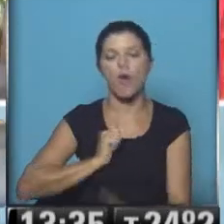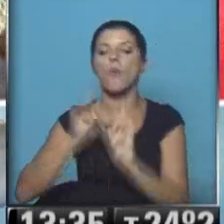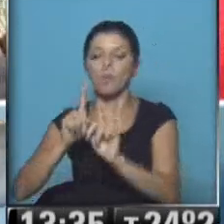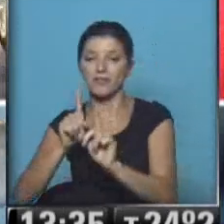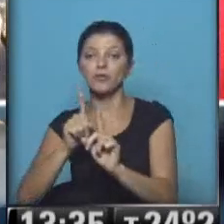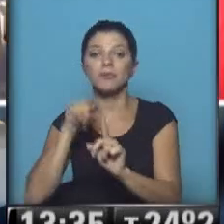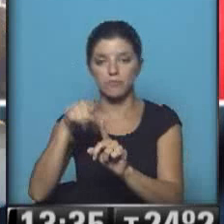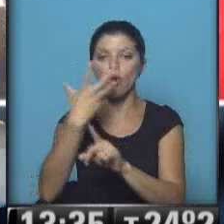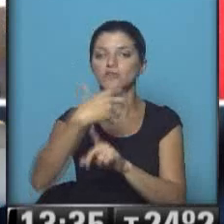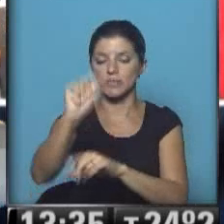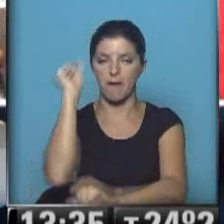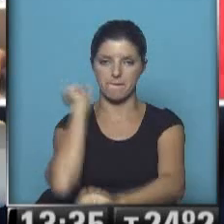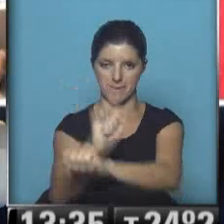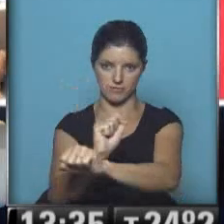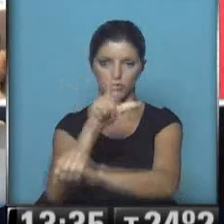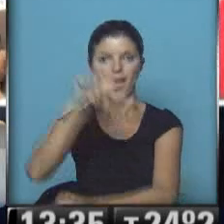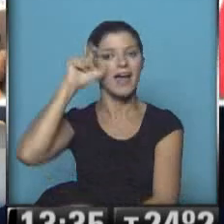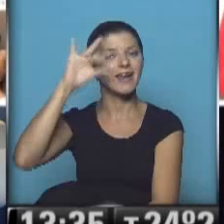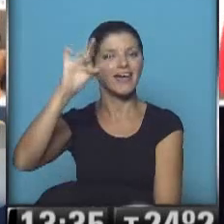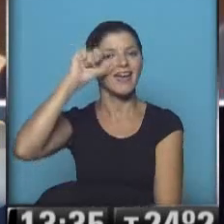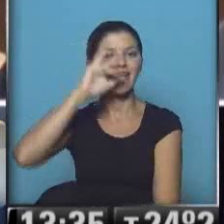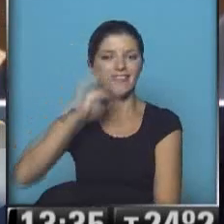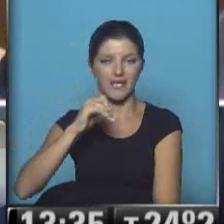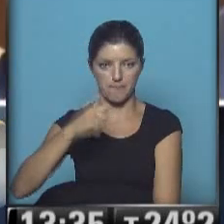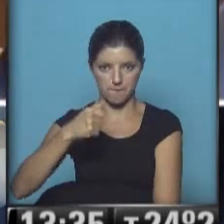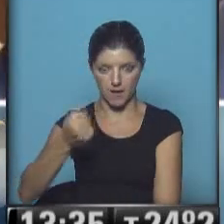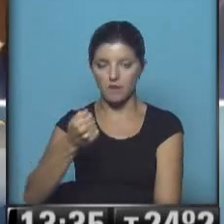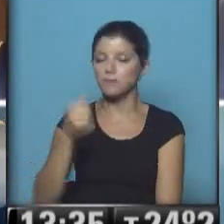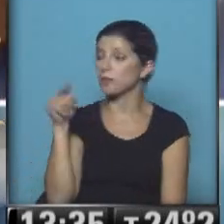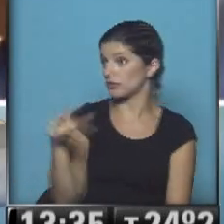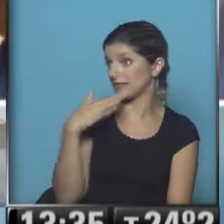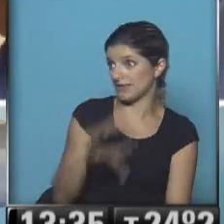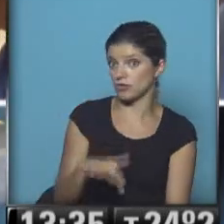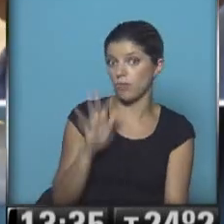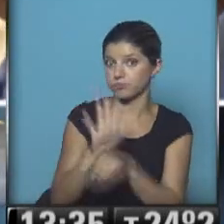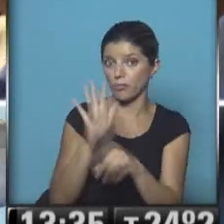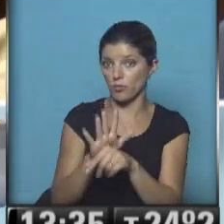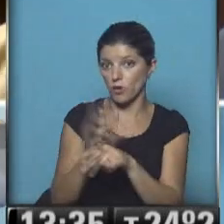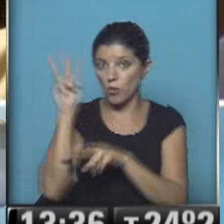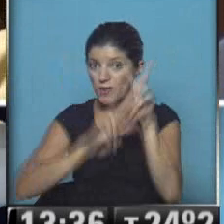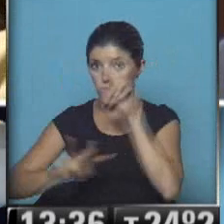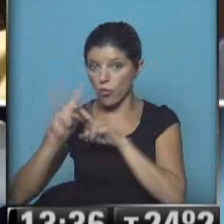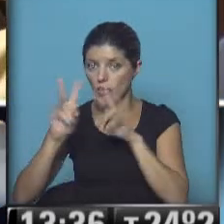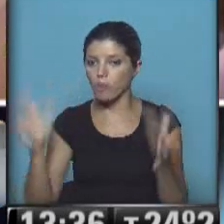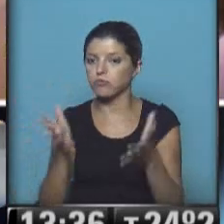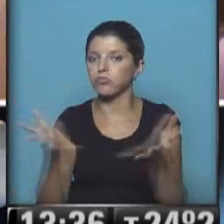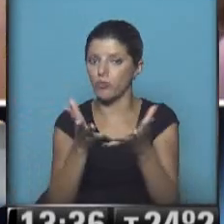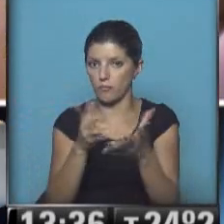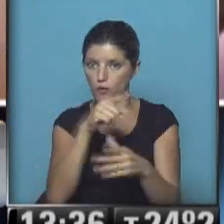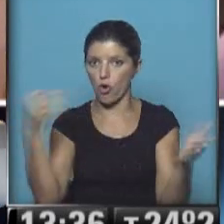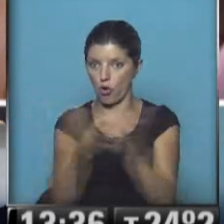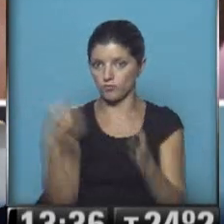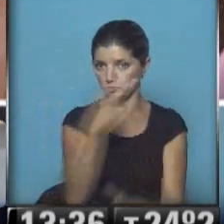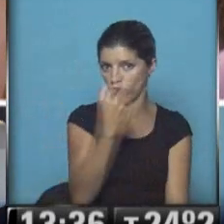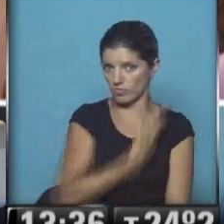preso a Antonio Ledesma bueno esa por es por eso que se interpretó como una como un intento o una propuesta de ruptura institucional